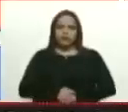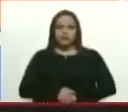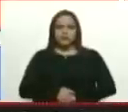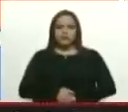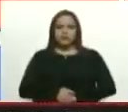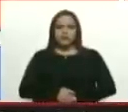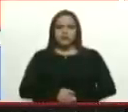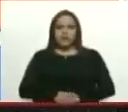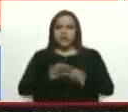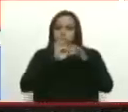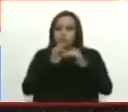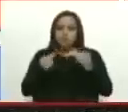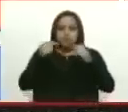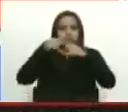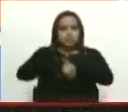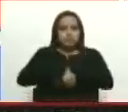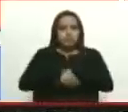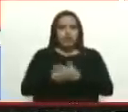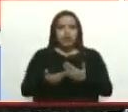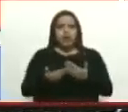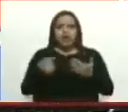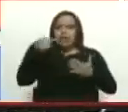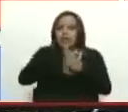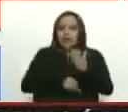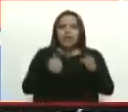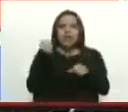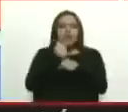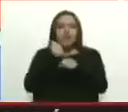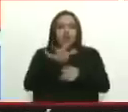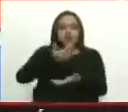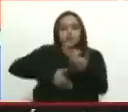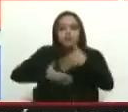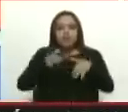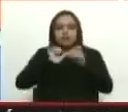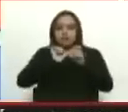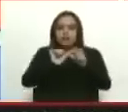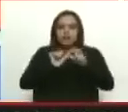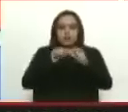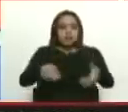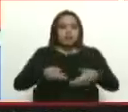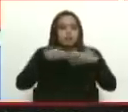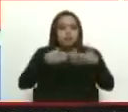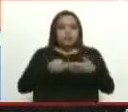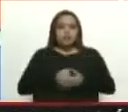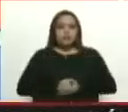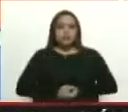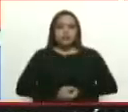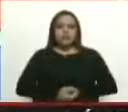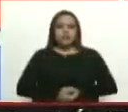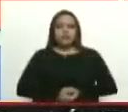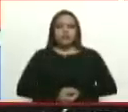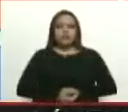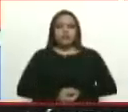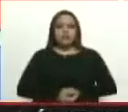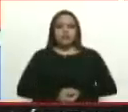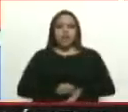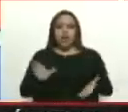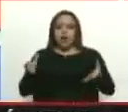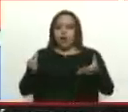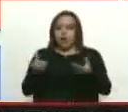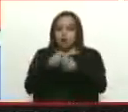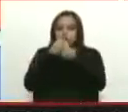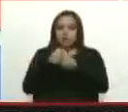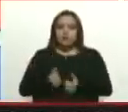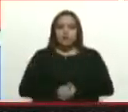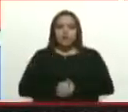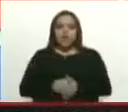los nexos, para profundizar el trabajo, el intercambio constante con el Partido Comunista